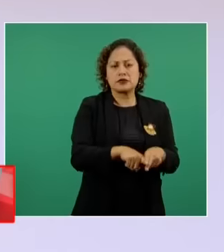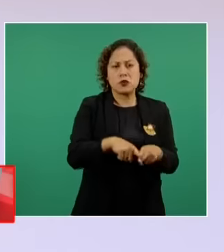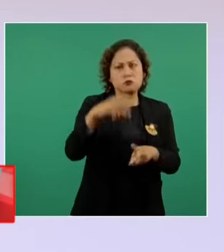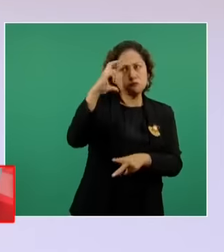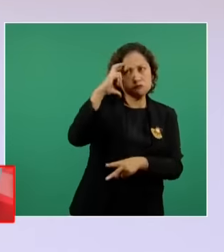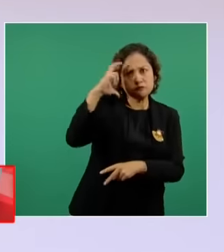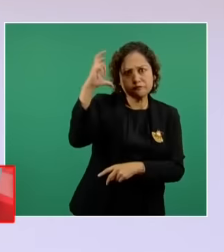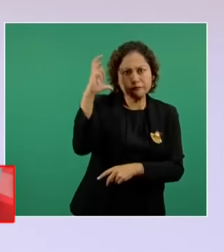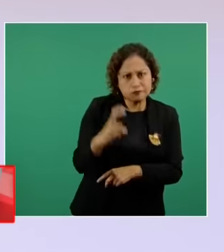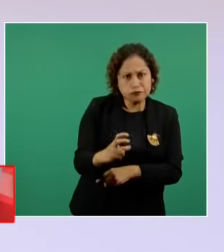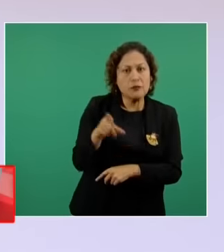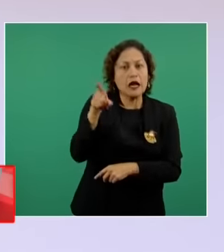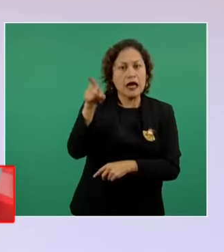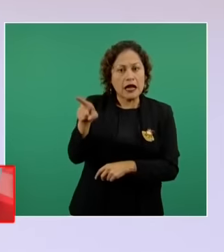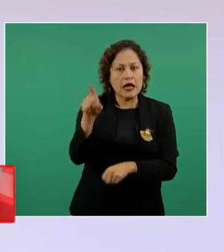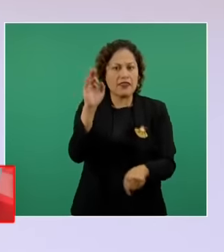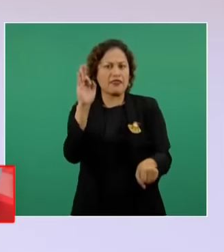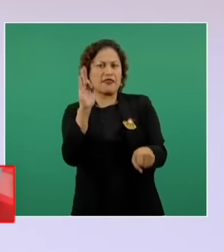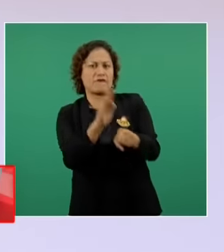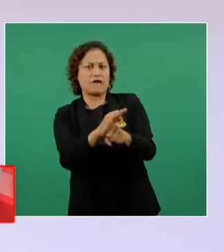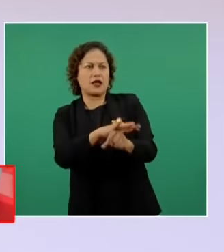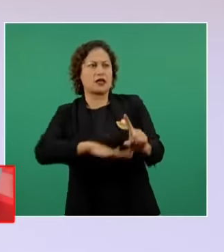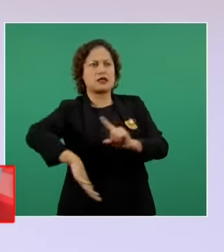era defensor del pueblo raso